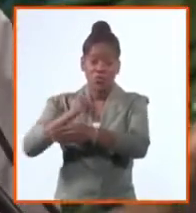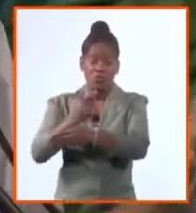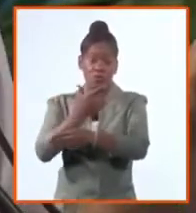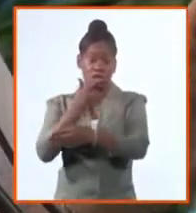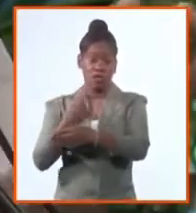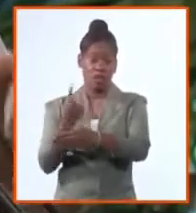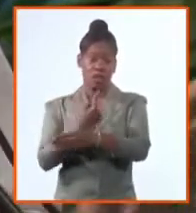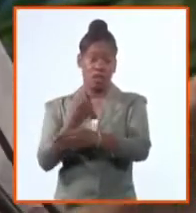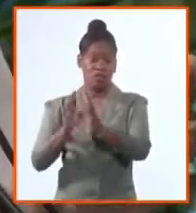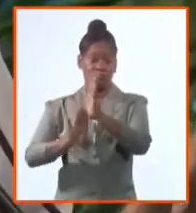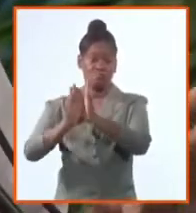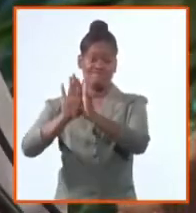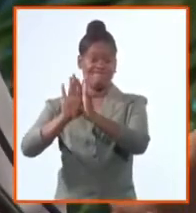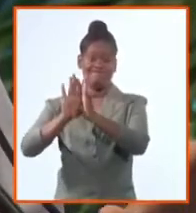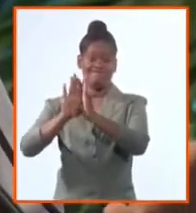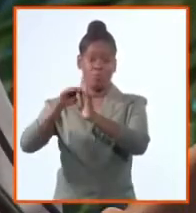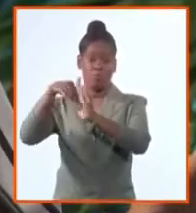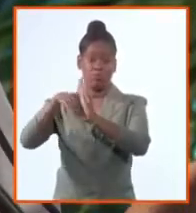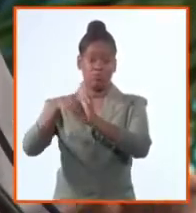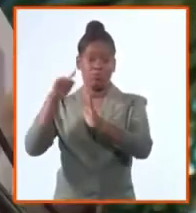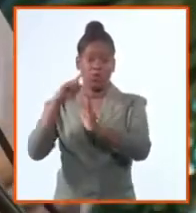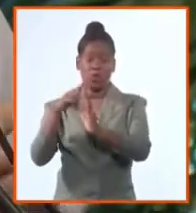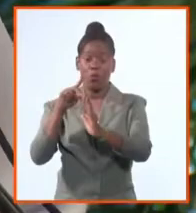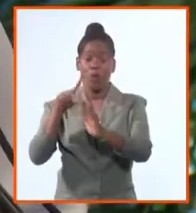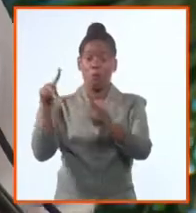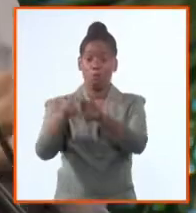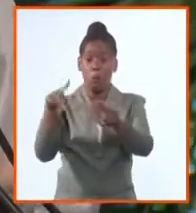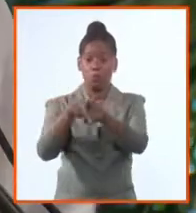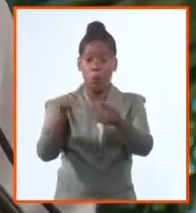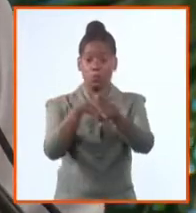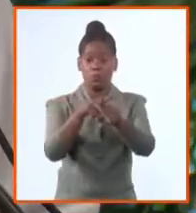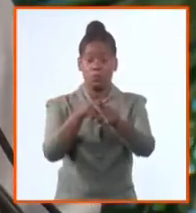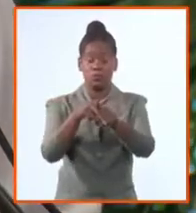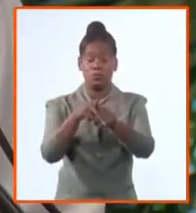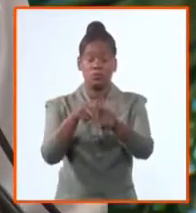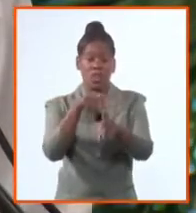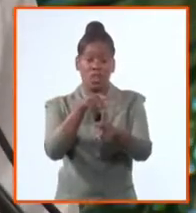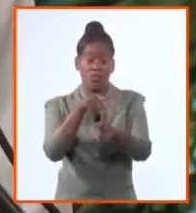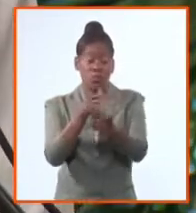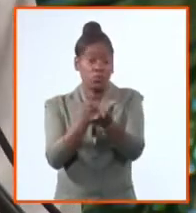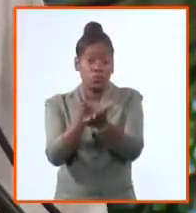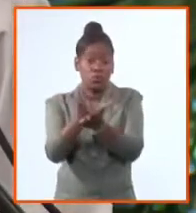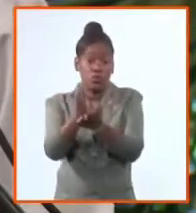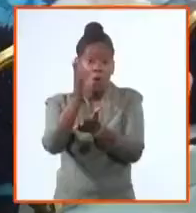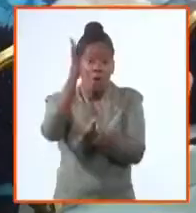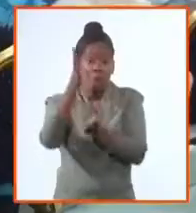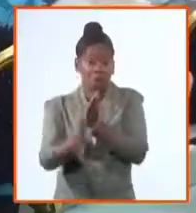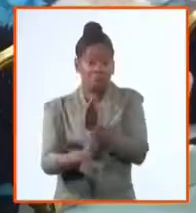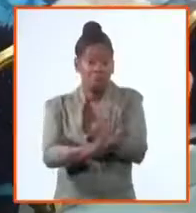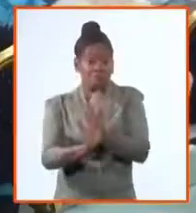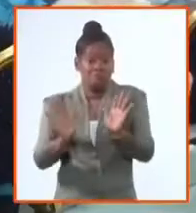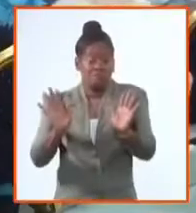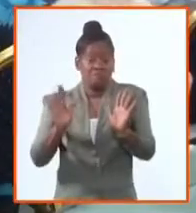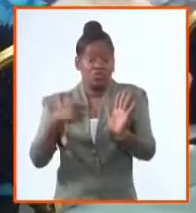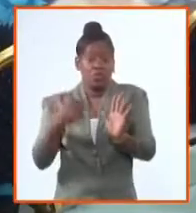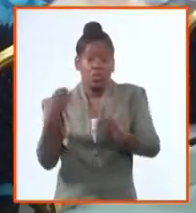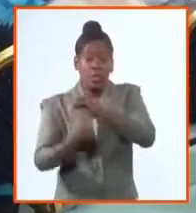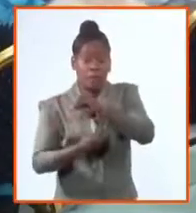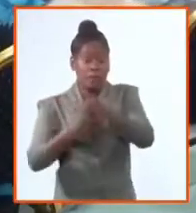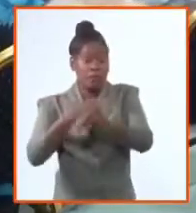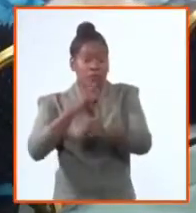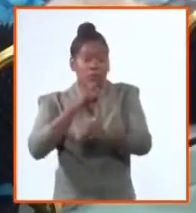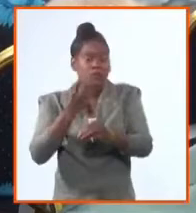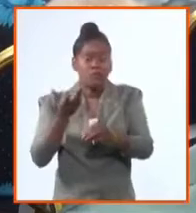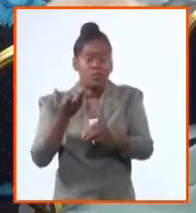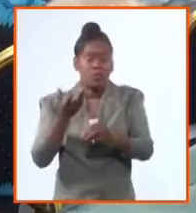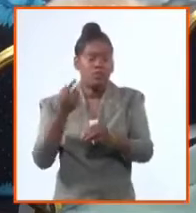externo. Eso es así, no lo vamos a cambiar. En los años 90 se logró, ¿por qué ahora no podemos lograrlo? En medio